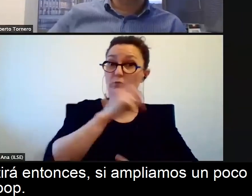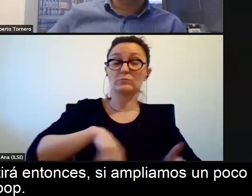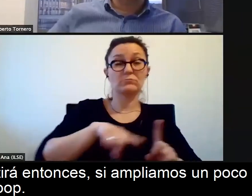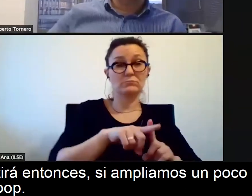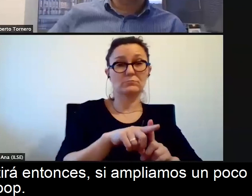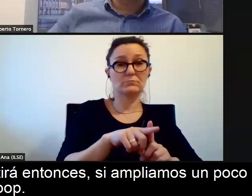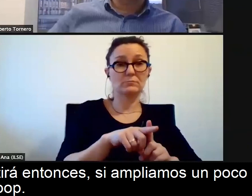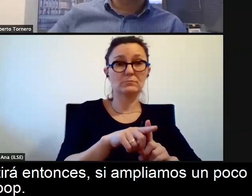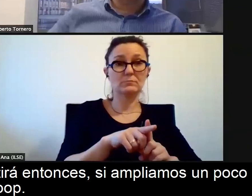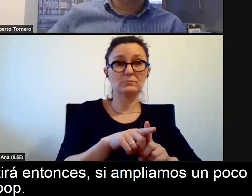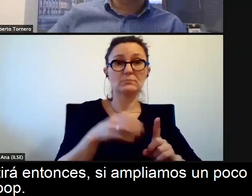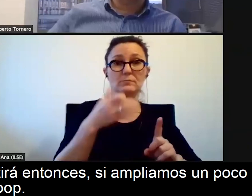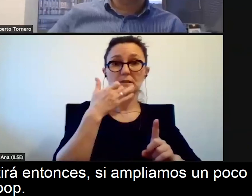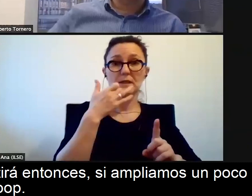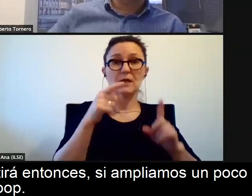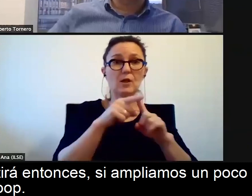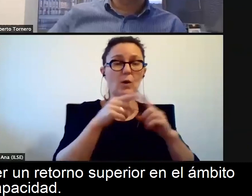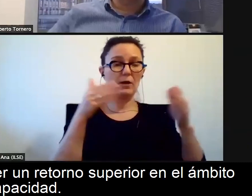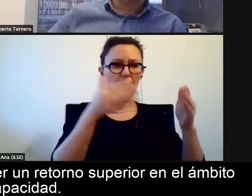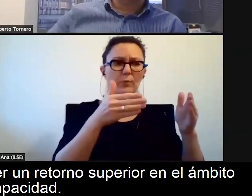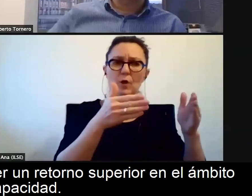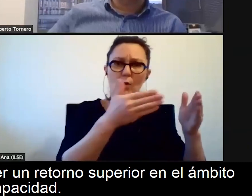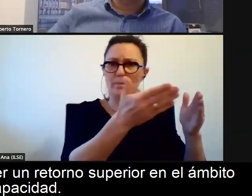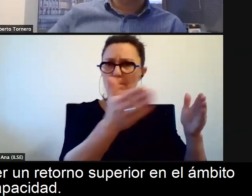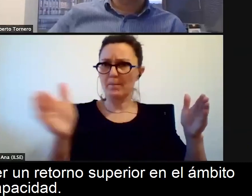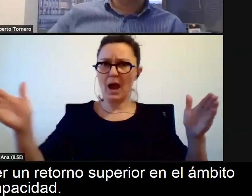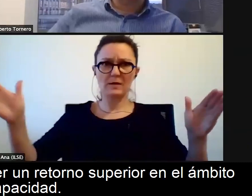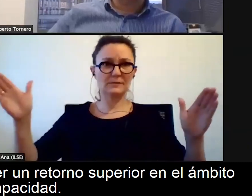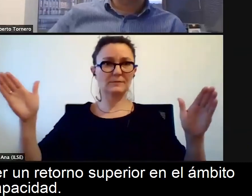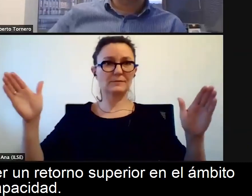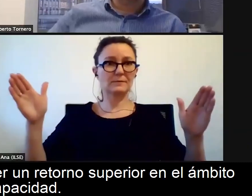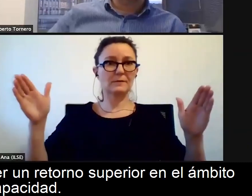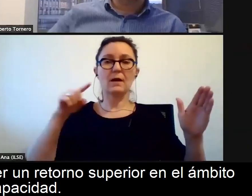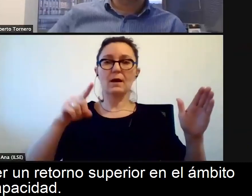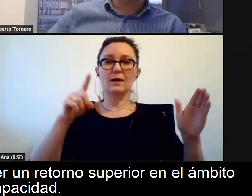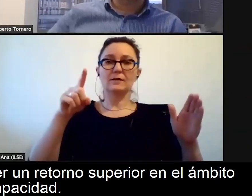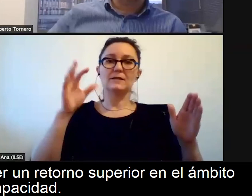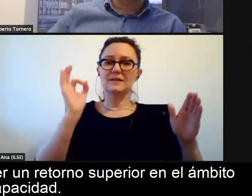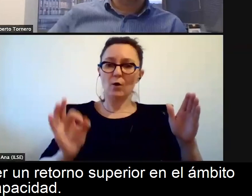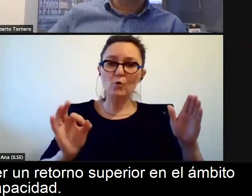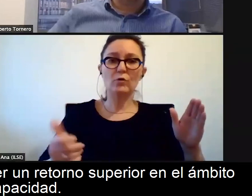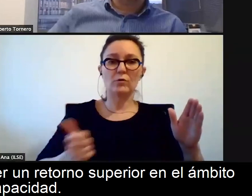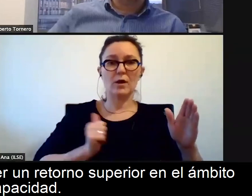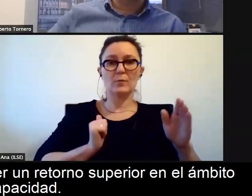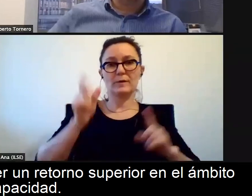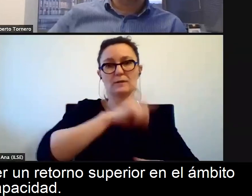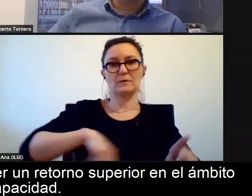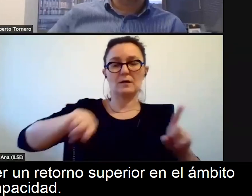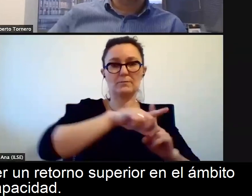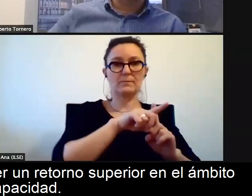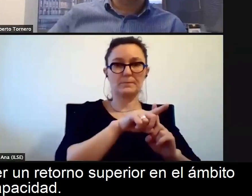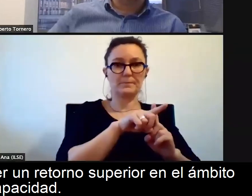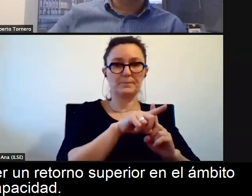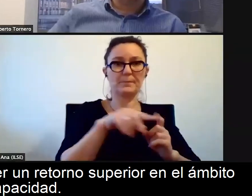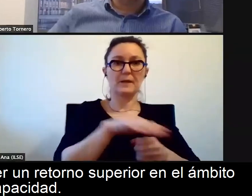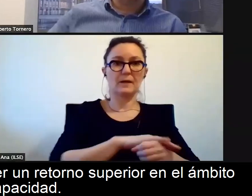¿no? Si ampliamos un poco el scope. Yo creo que yo creo que es una de las claves que hemos de potenciar para poder tener un retorno superior en el ámbito